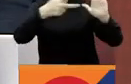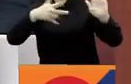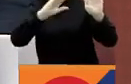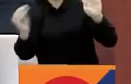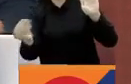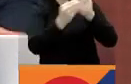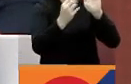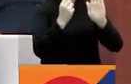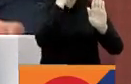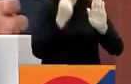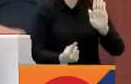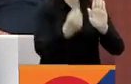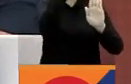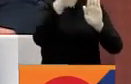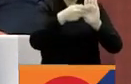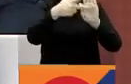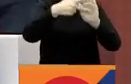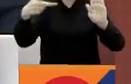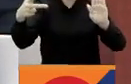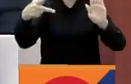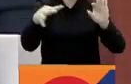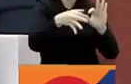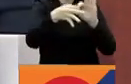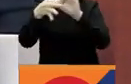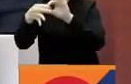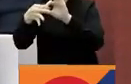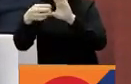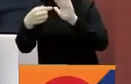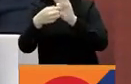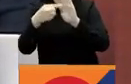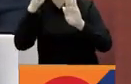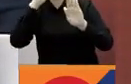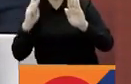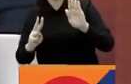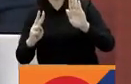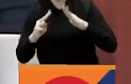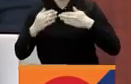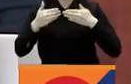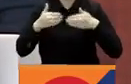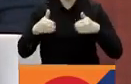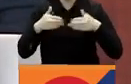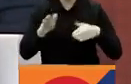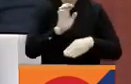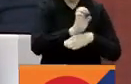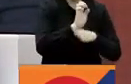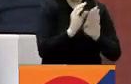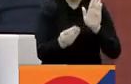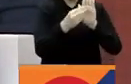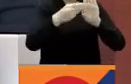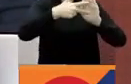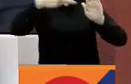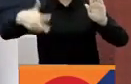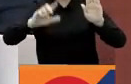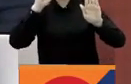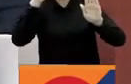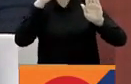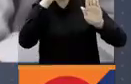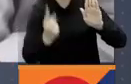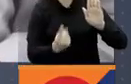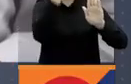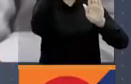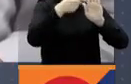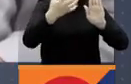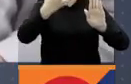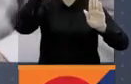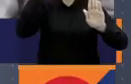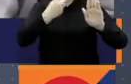con Ecuador, Panamá y Venezuela. Saludamos a nuestro enviado especial en Villa del Rosario, también ahí en Cúcuta, Diego Giraldo. Muy buenas tardes.